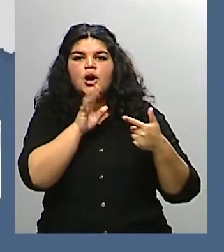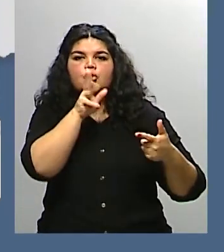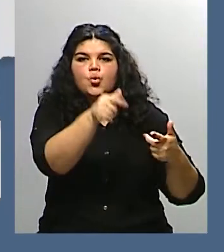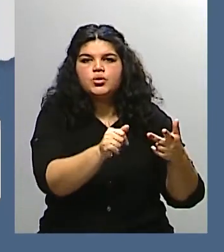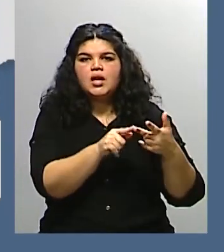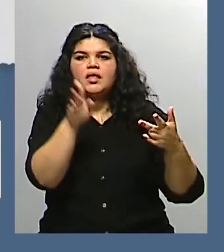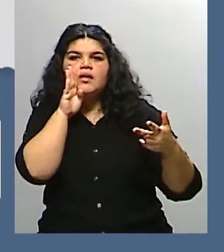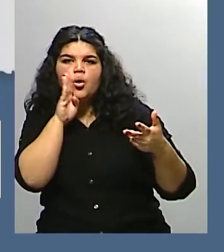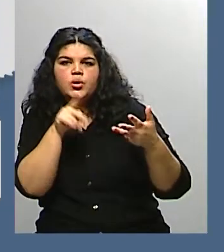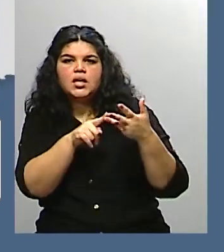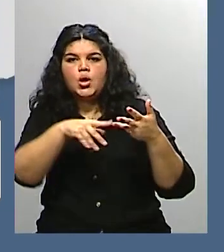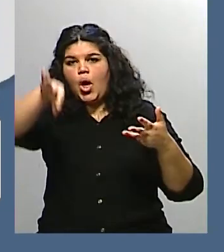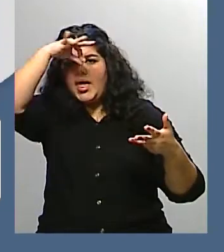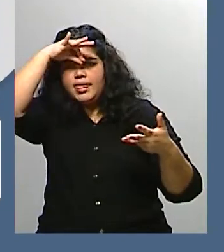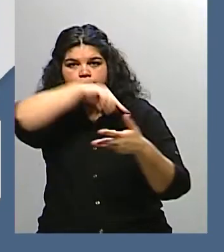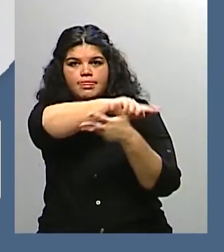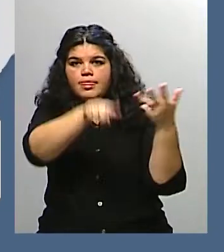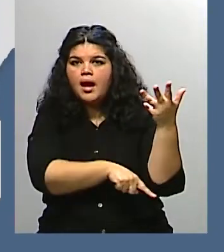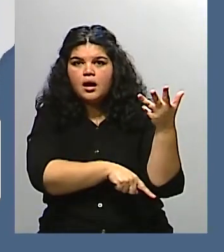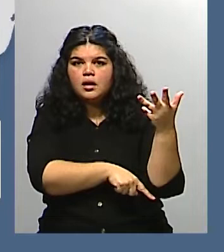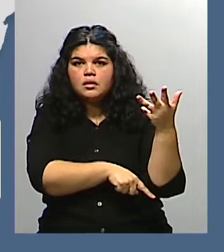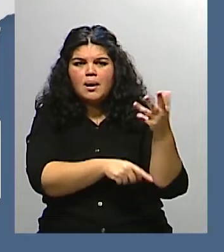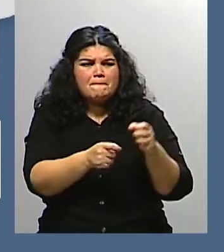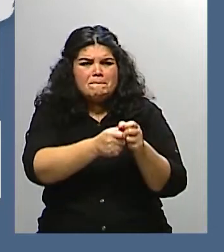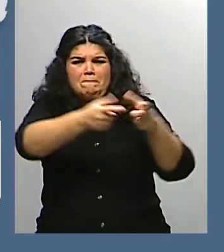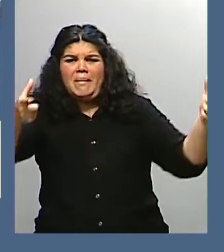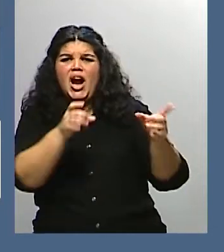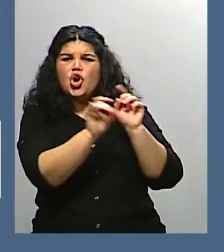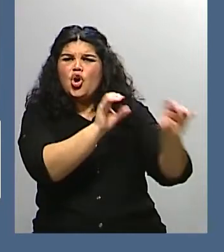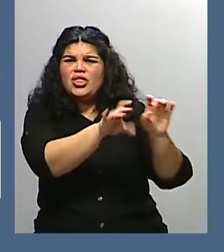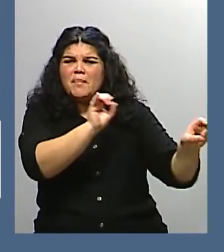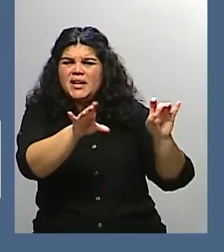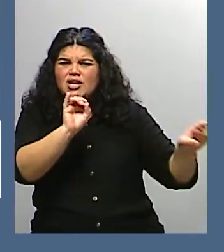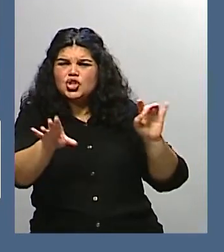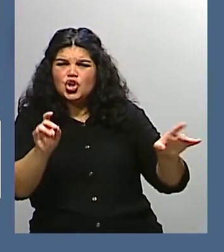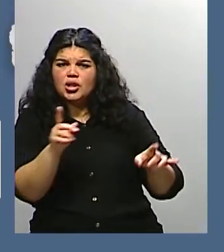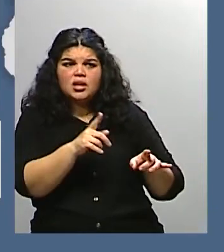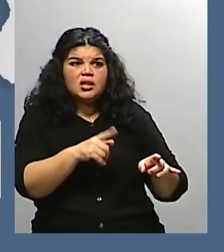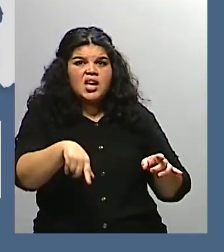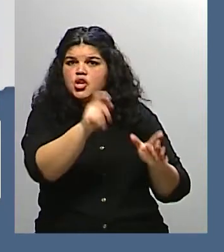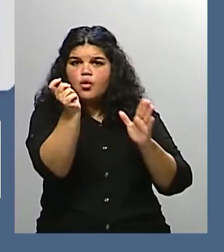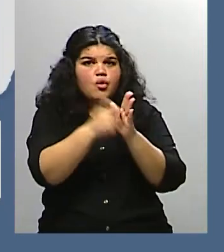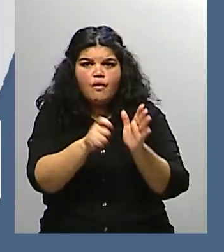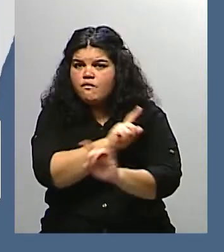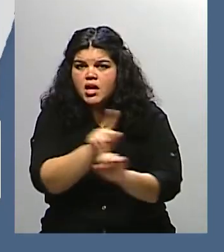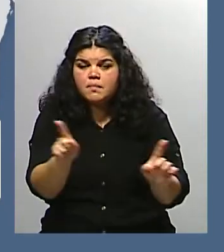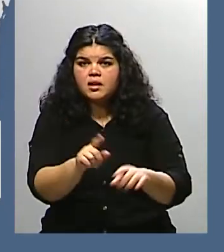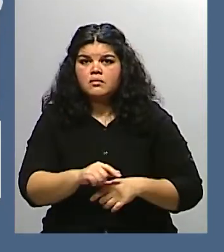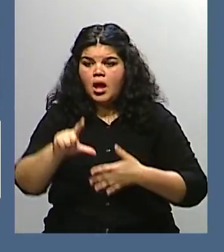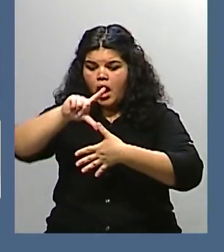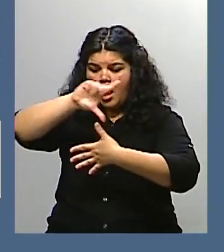queda pues desdibujado, porque realmente son un montón de países pequeños, por ejemplo los de América Latina firmamos